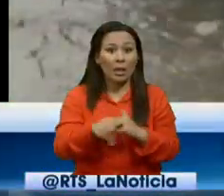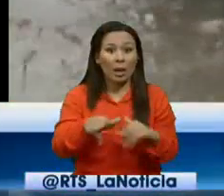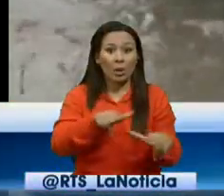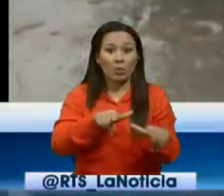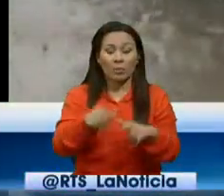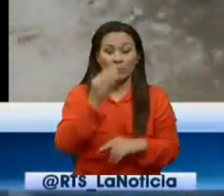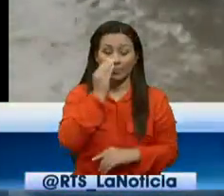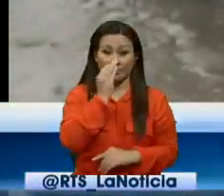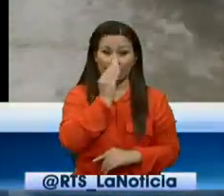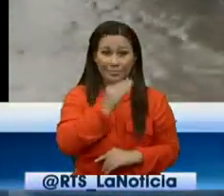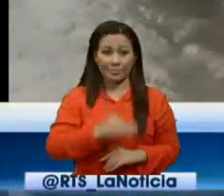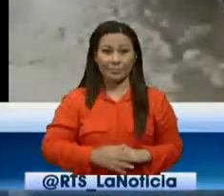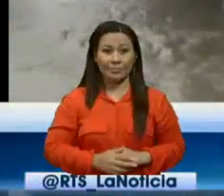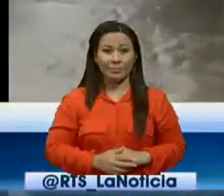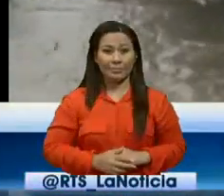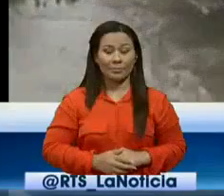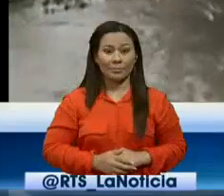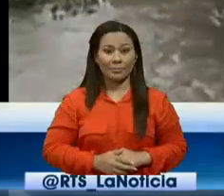sector.